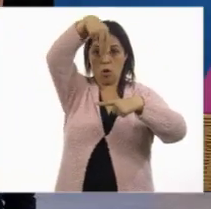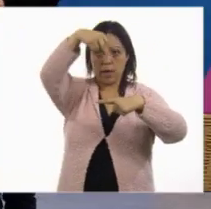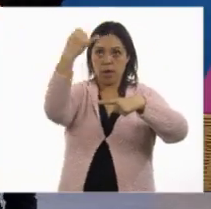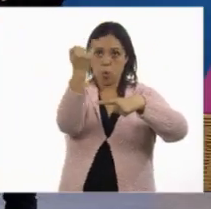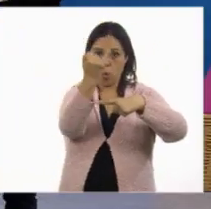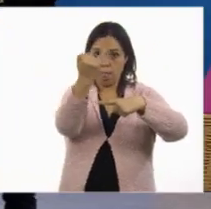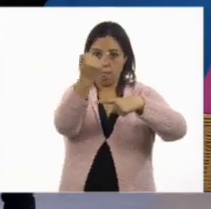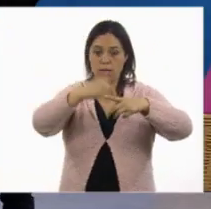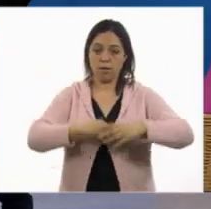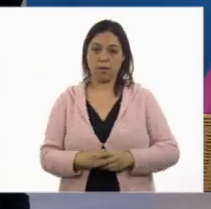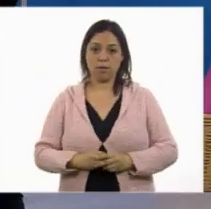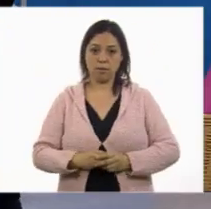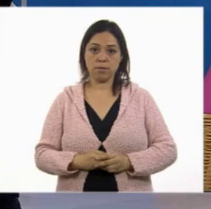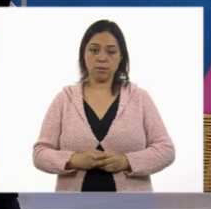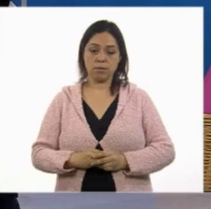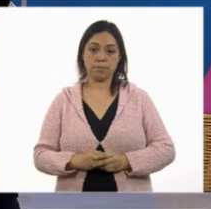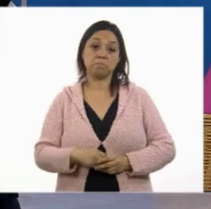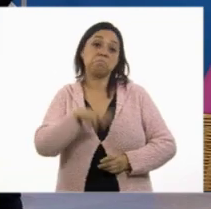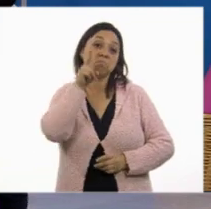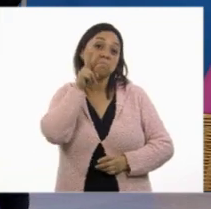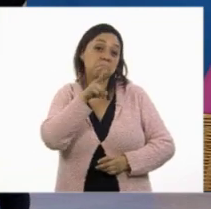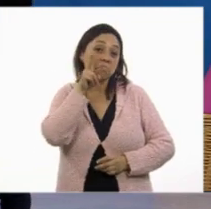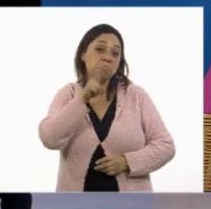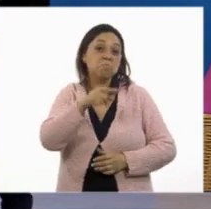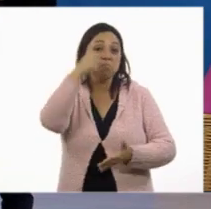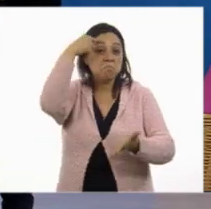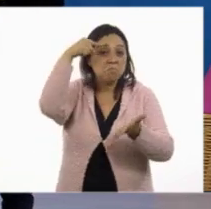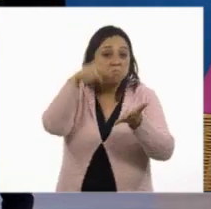¿Cuáles serían? Mira, yo busqué una, podría ser la K.